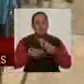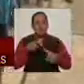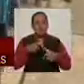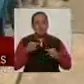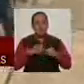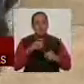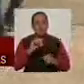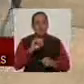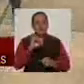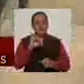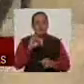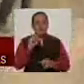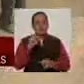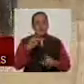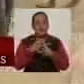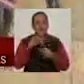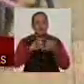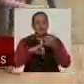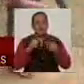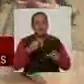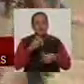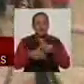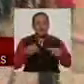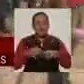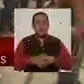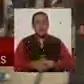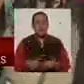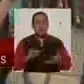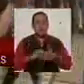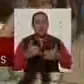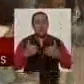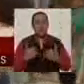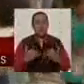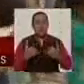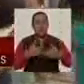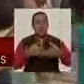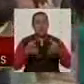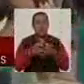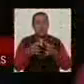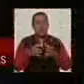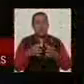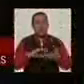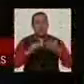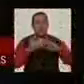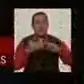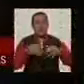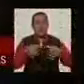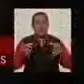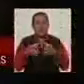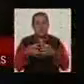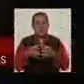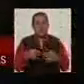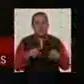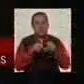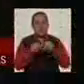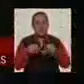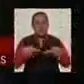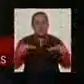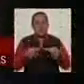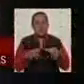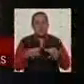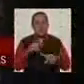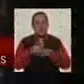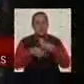este centro poblado que alberga a la comunidad indígena Curacusa de la etnia nativa